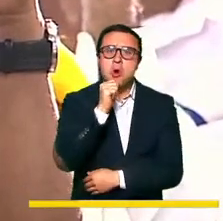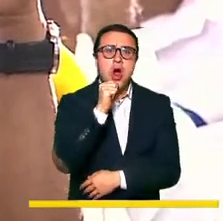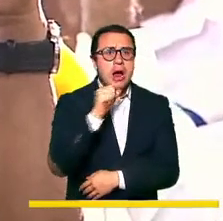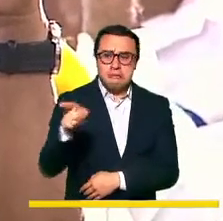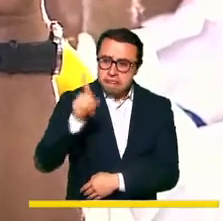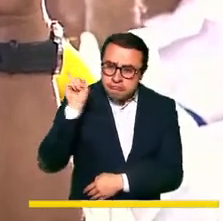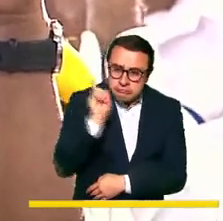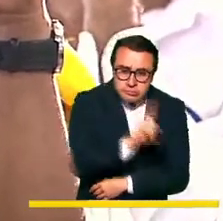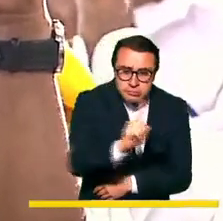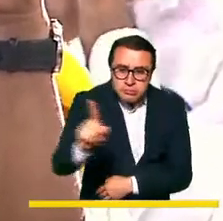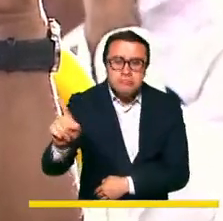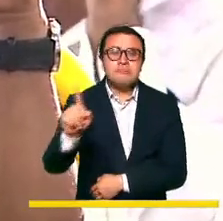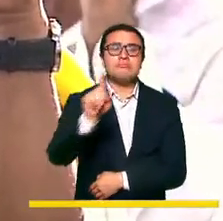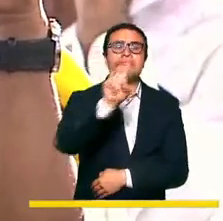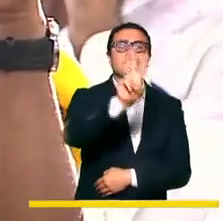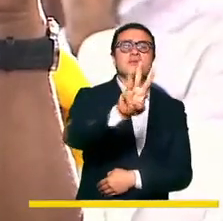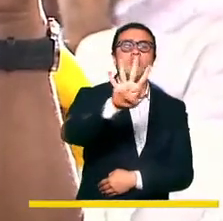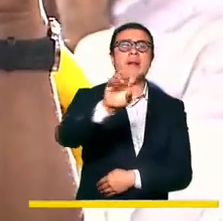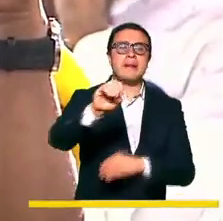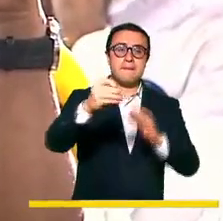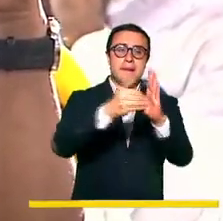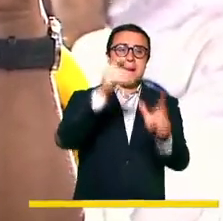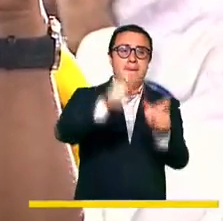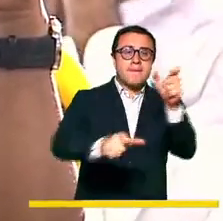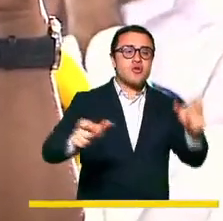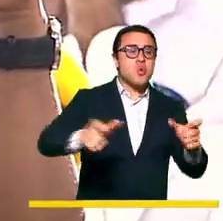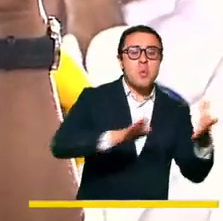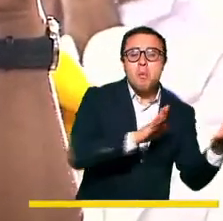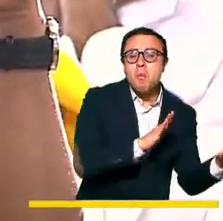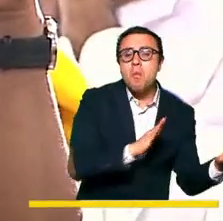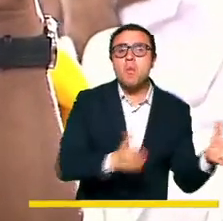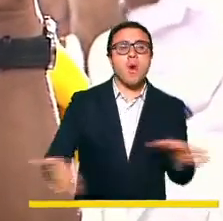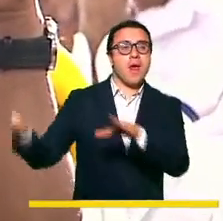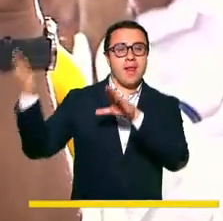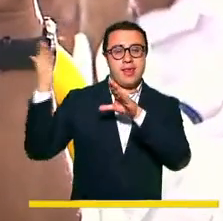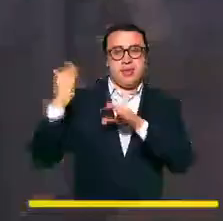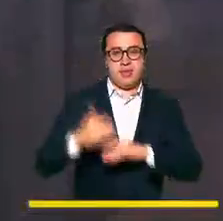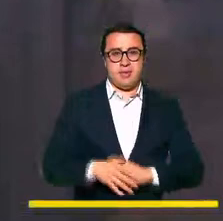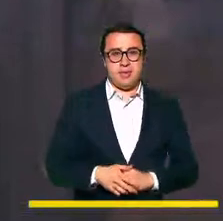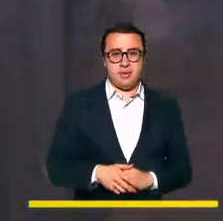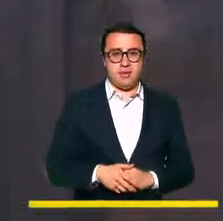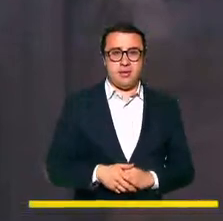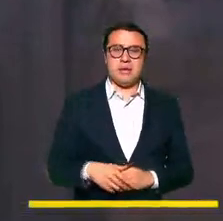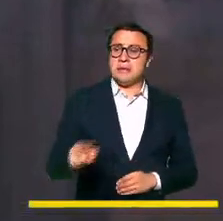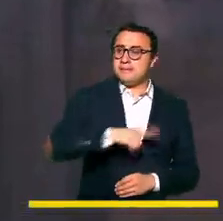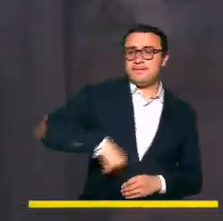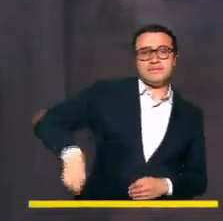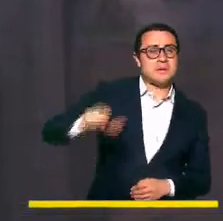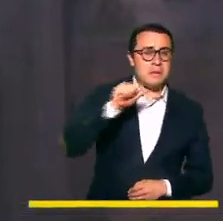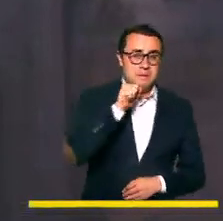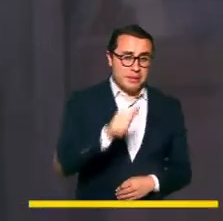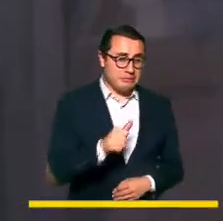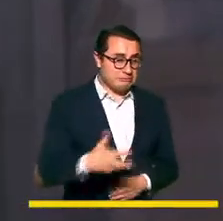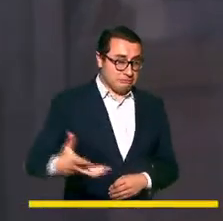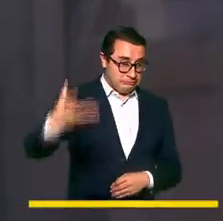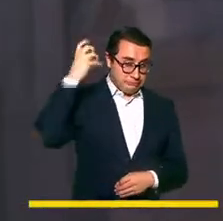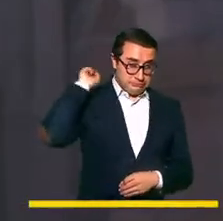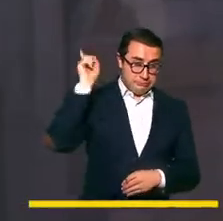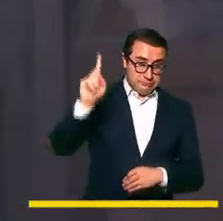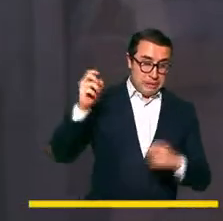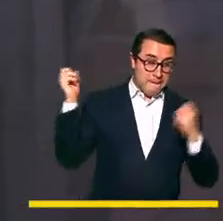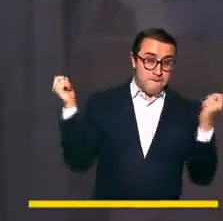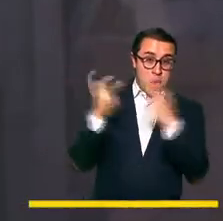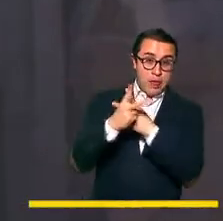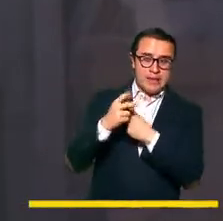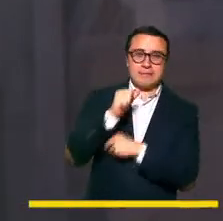340 mil colombianos que se murieron. Es mucho más que la violencia que ha habido en Colombia.